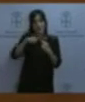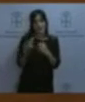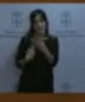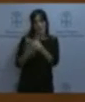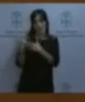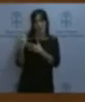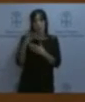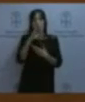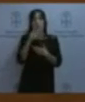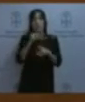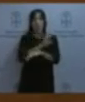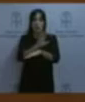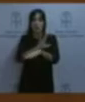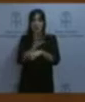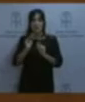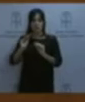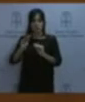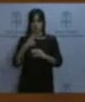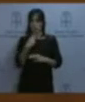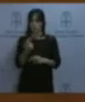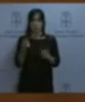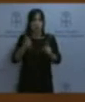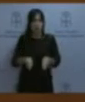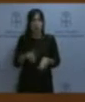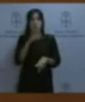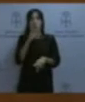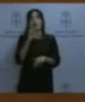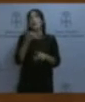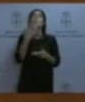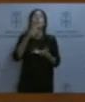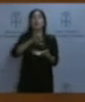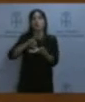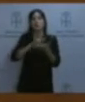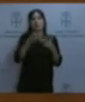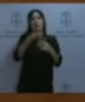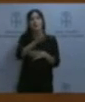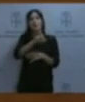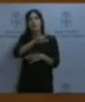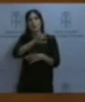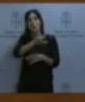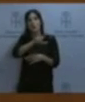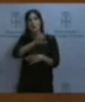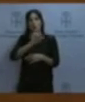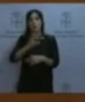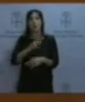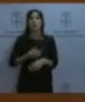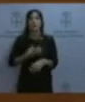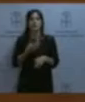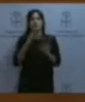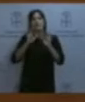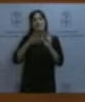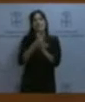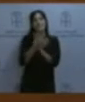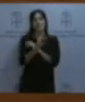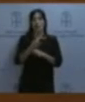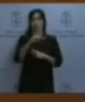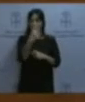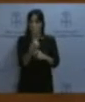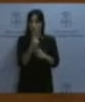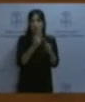consejería nunca ha tenido voz. Y es, por ejemplo, el caso de la ciudad de Perlora. Es una de las 3 ciudades sindicales, una de las únicas 3 ciudades sindicales que